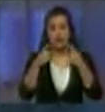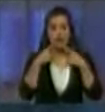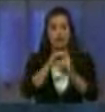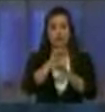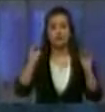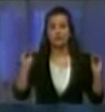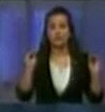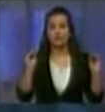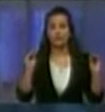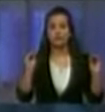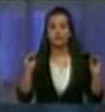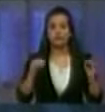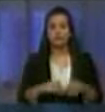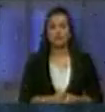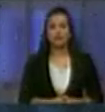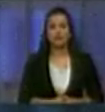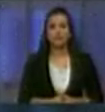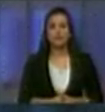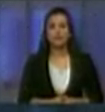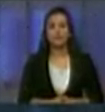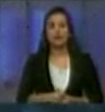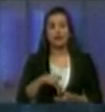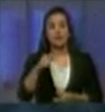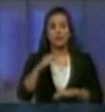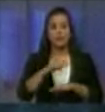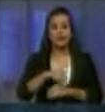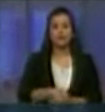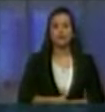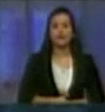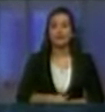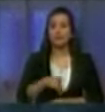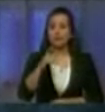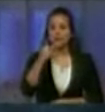general, bueno, que es un hombre comprometido profundamente con el